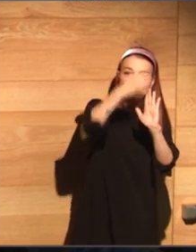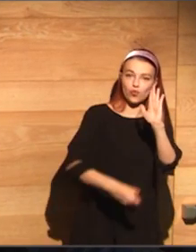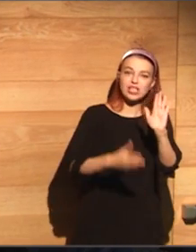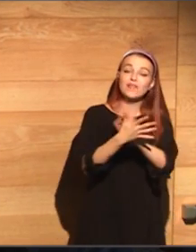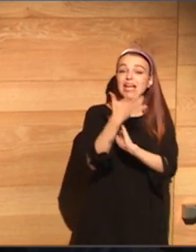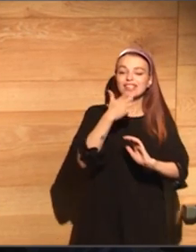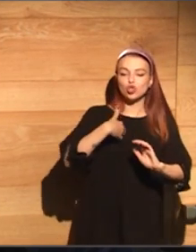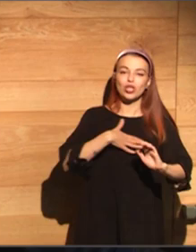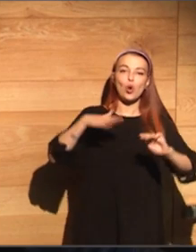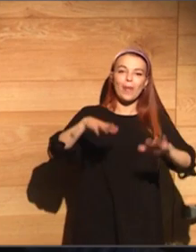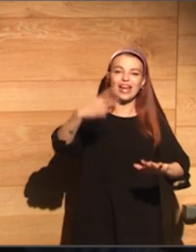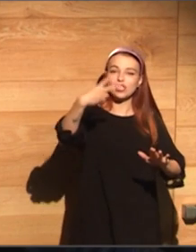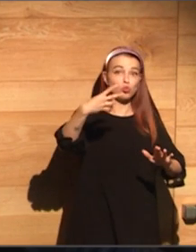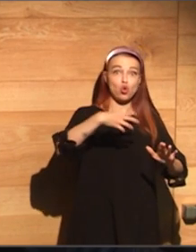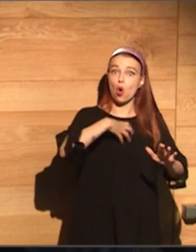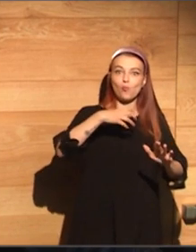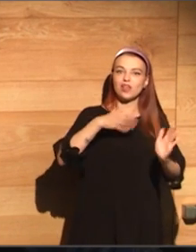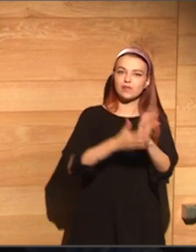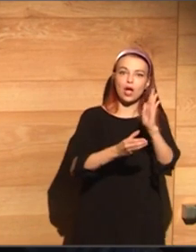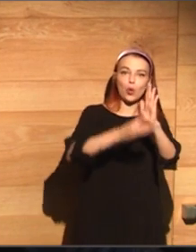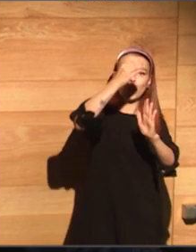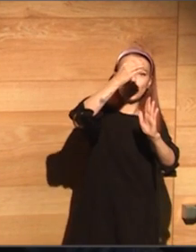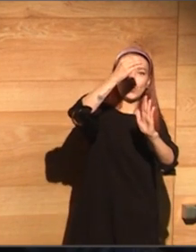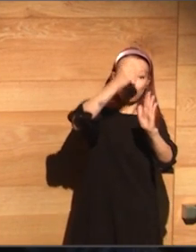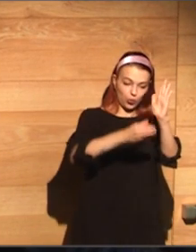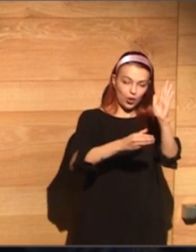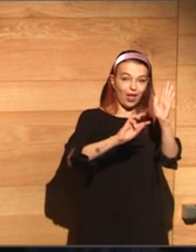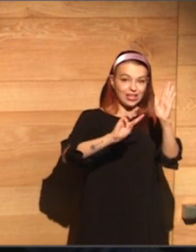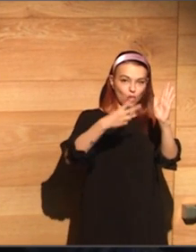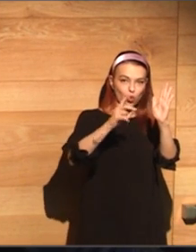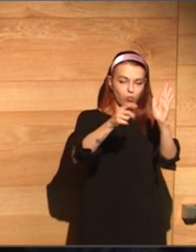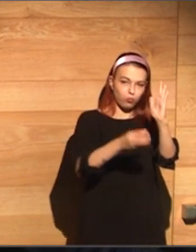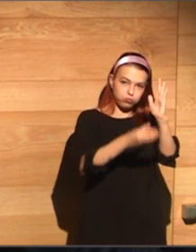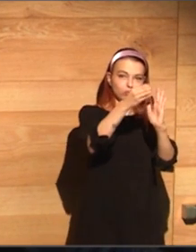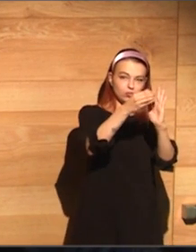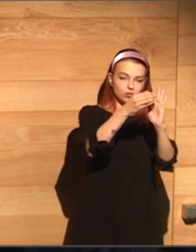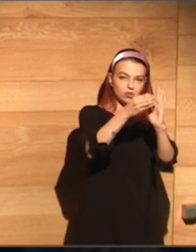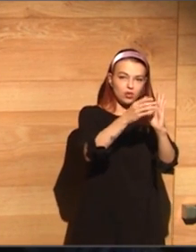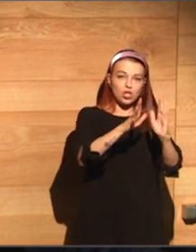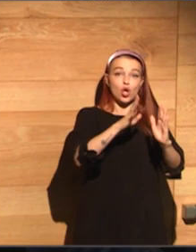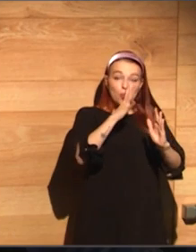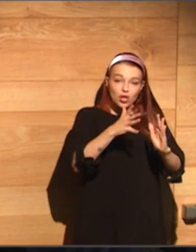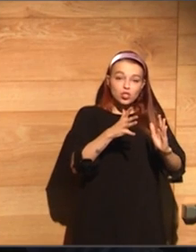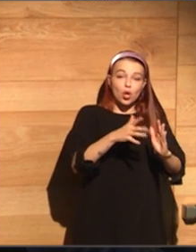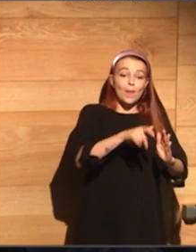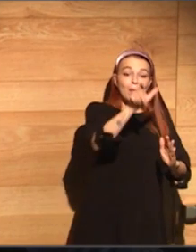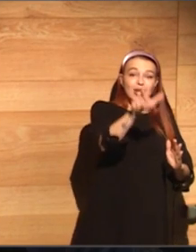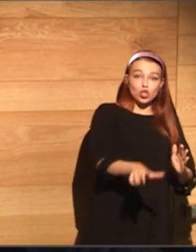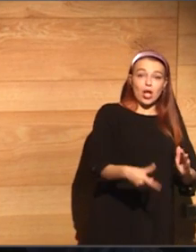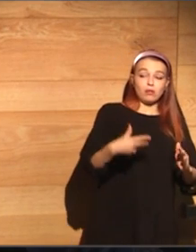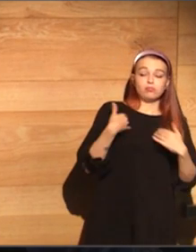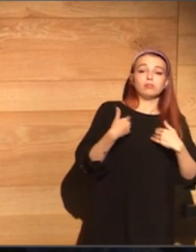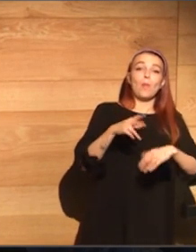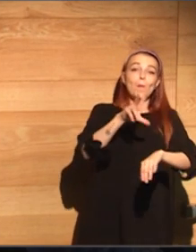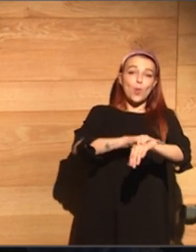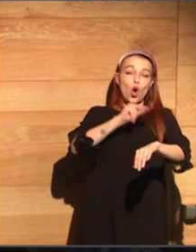primero. Del mismo modo que después los porteros automáticos empezaron, por eso se llaman así, a sustituir al portero, la figura del portero,